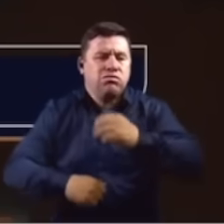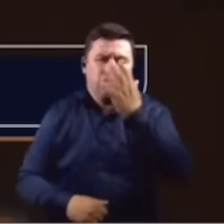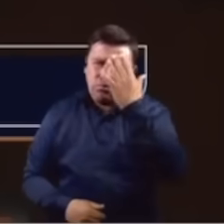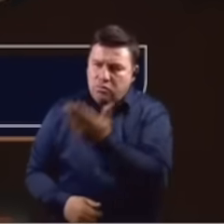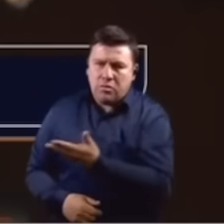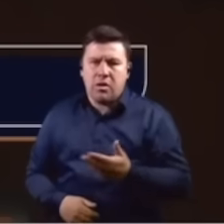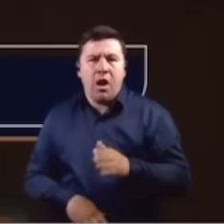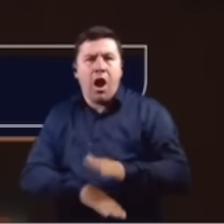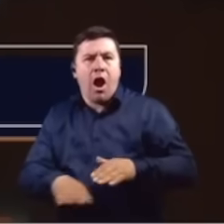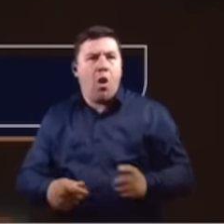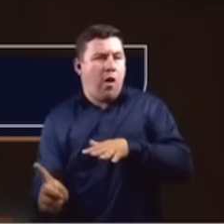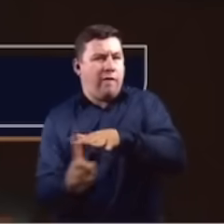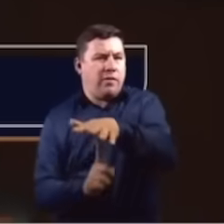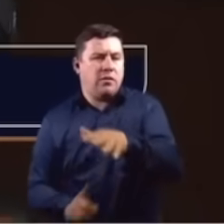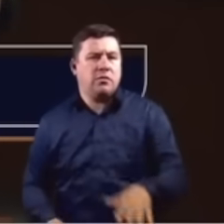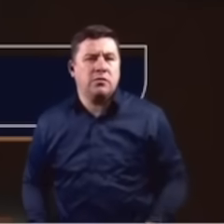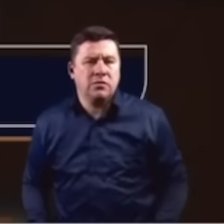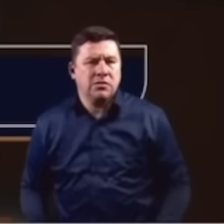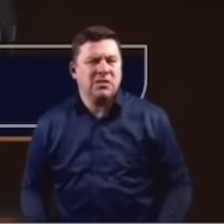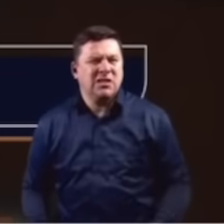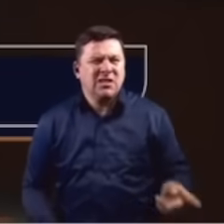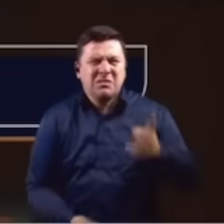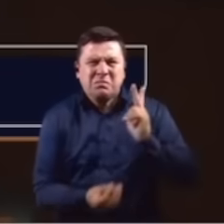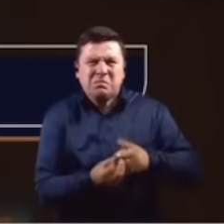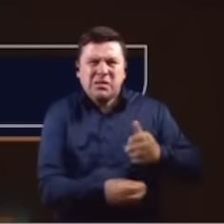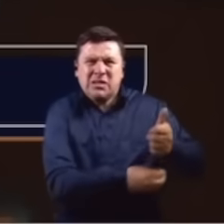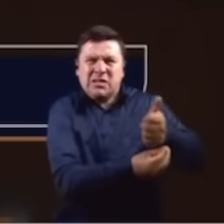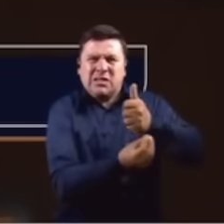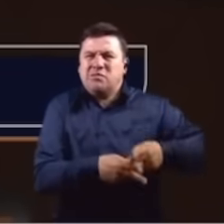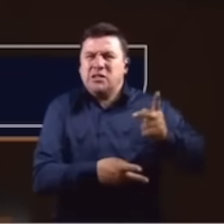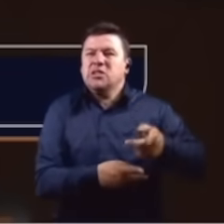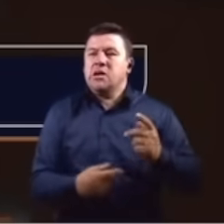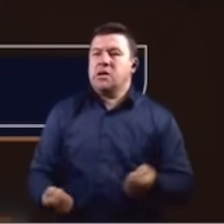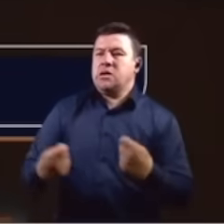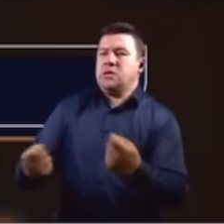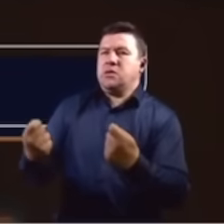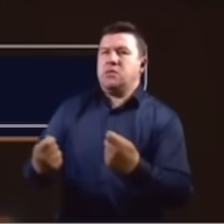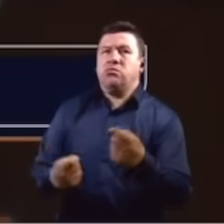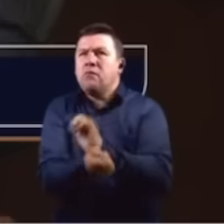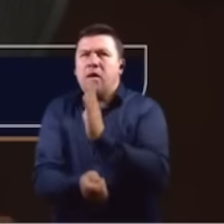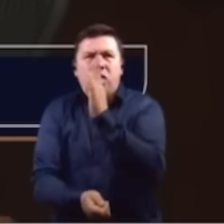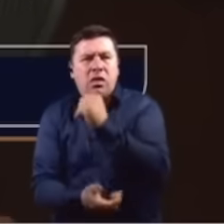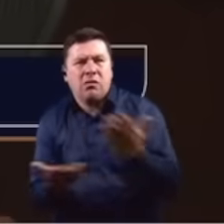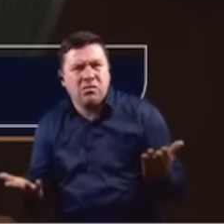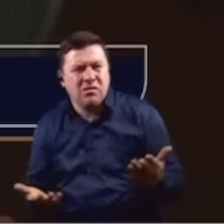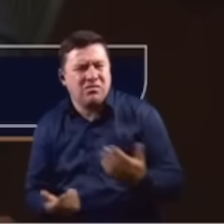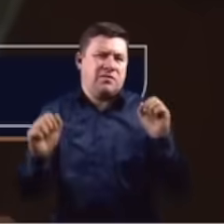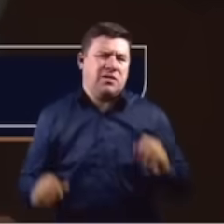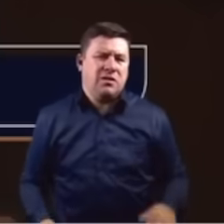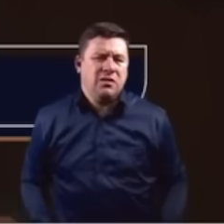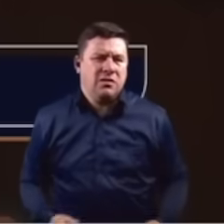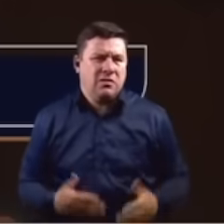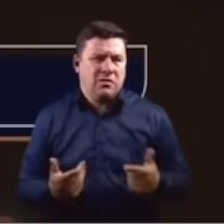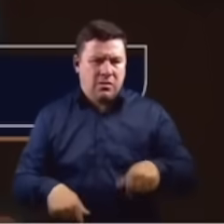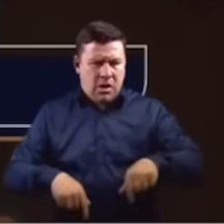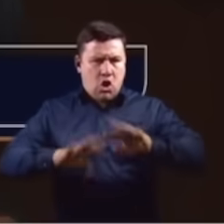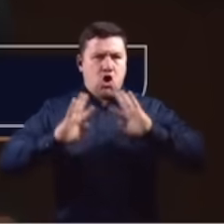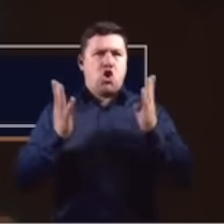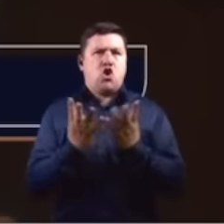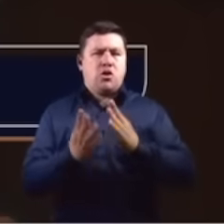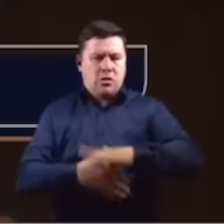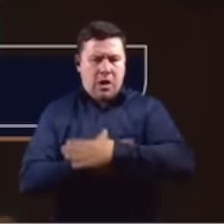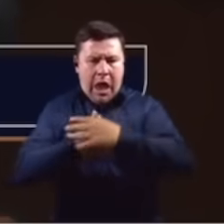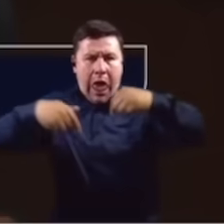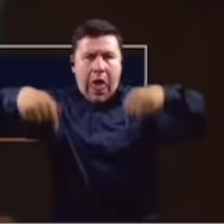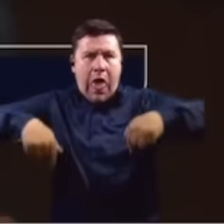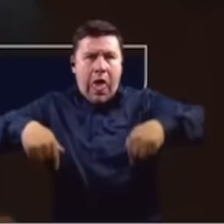quienes producen estos hechos, de estos delincuentes que muchas veces no son castigados. ¿Cómo es posible que en el Congreso de la